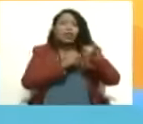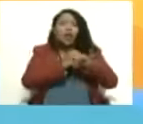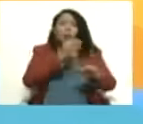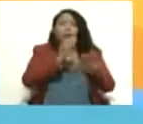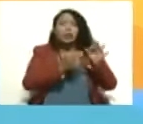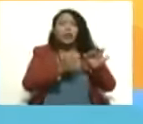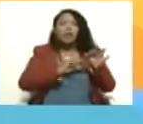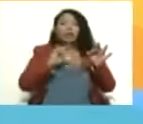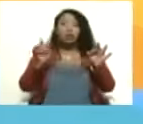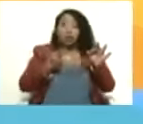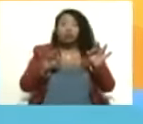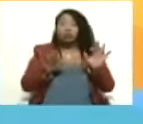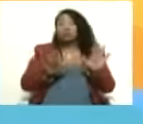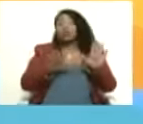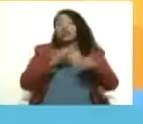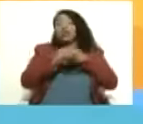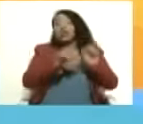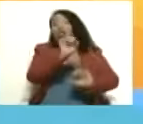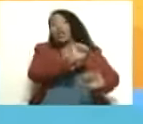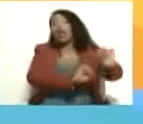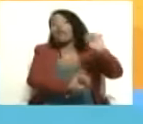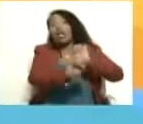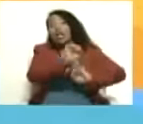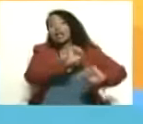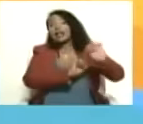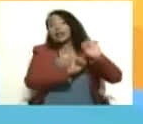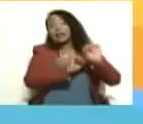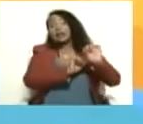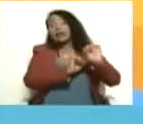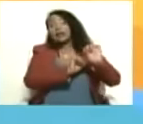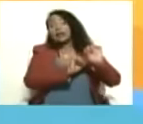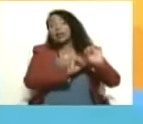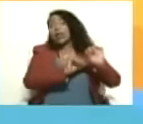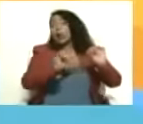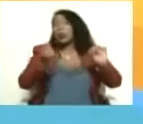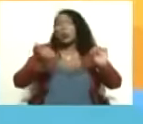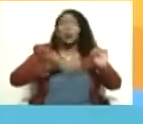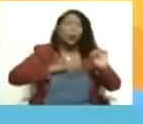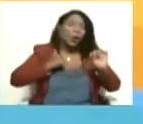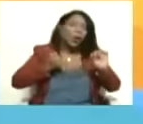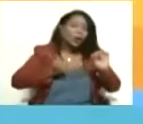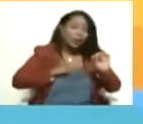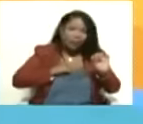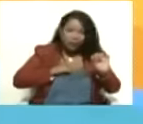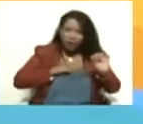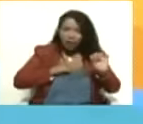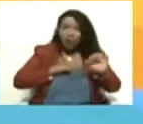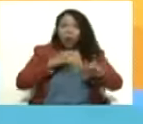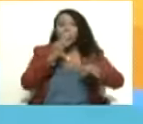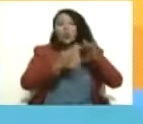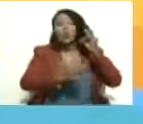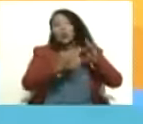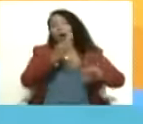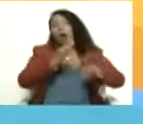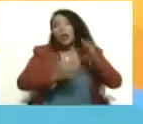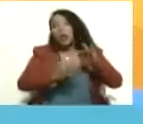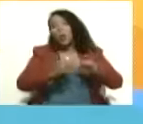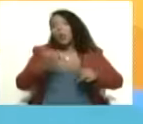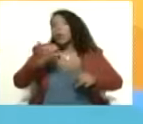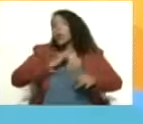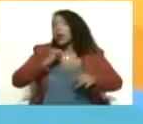Venezuela por supuesto ejerció su defensa como la ejerce en cualquier Tribuna como la ejerce en cualquier